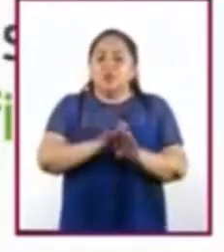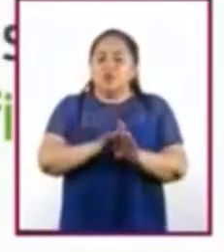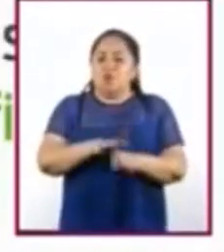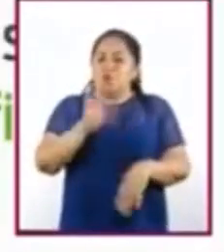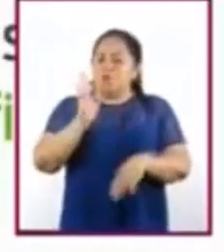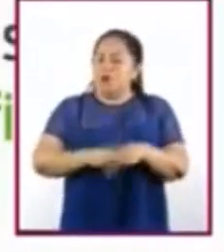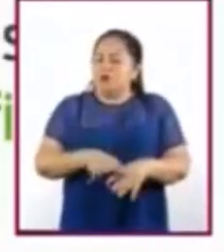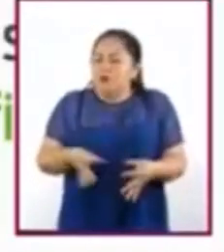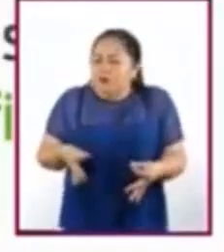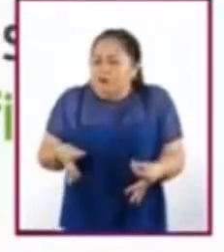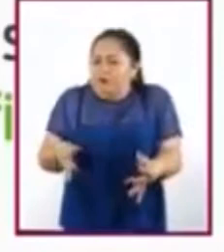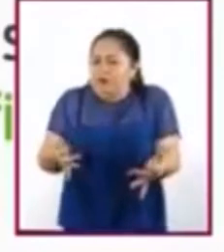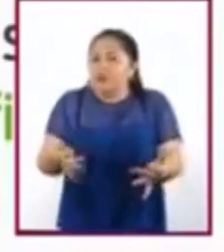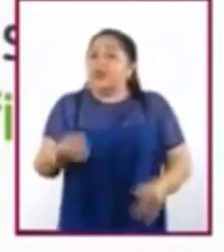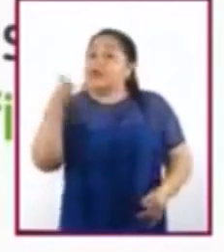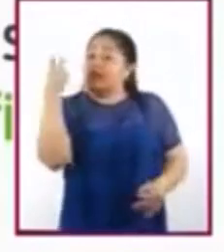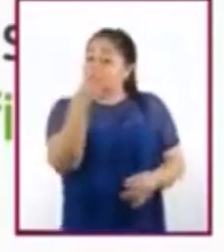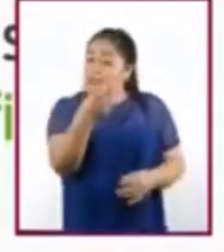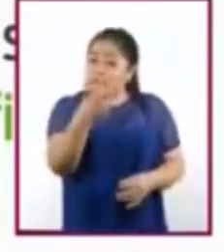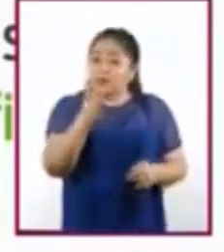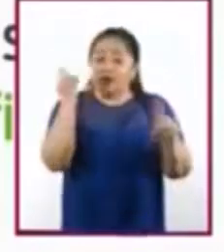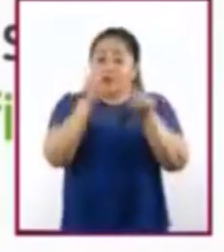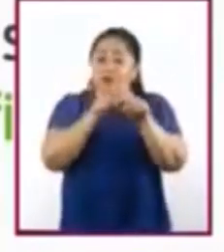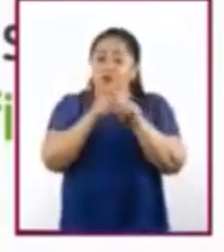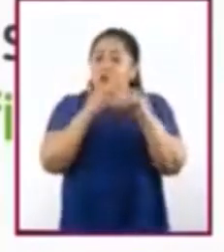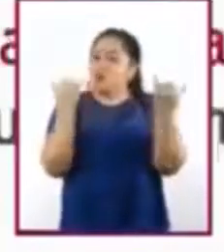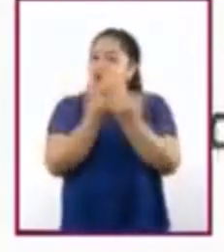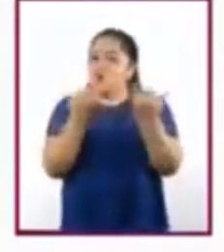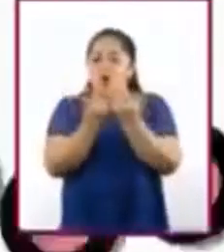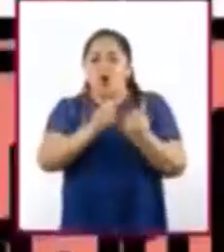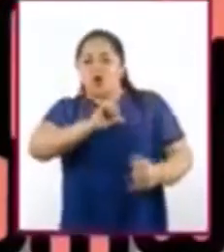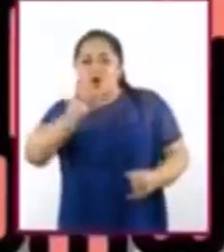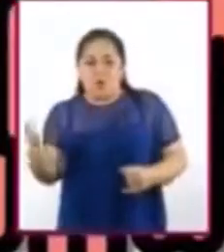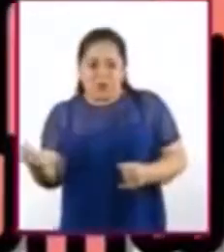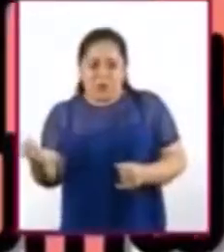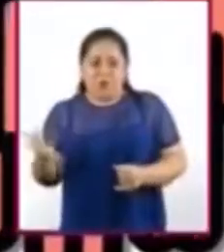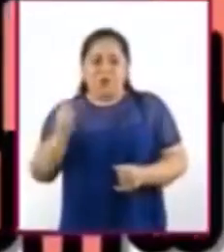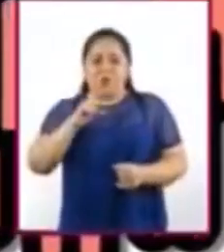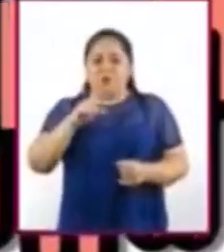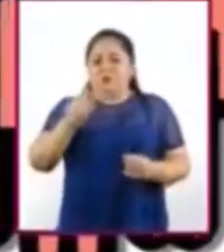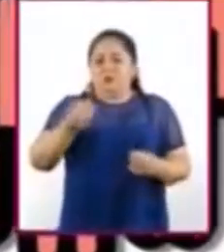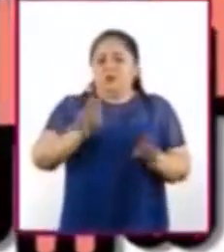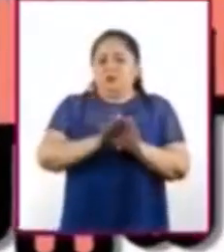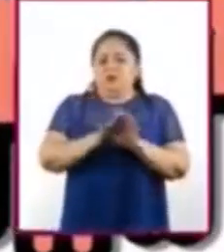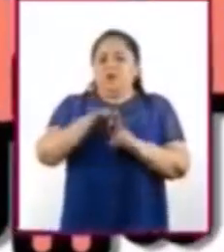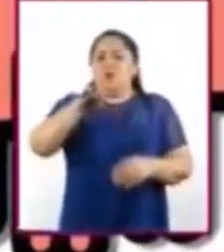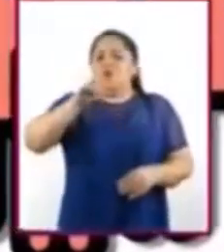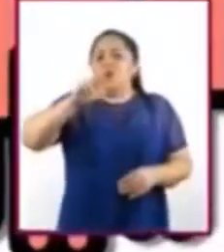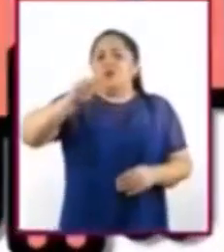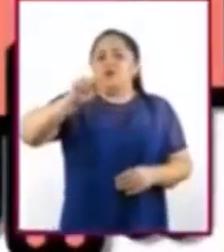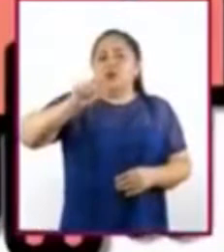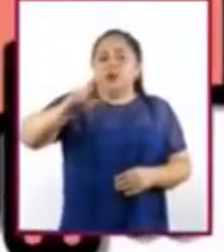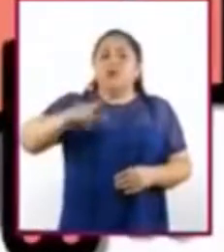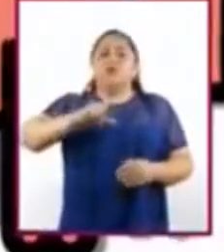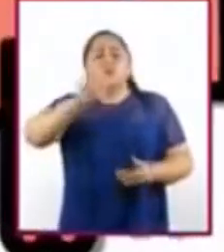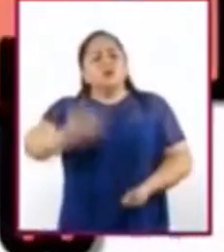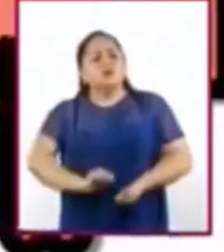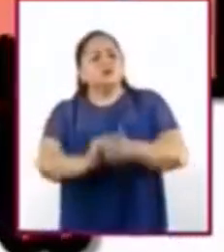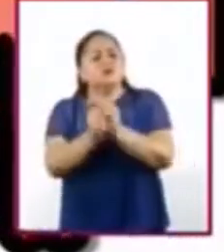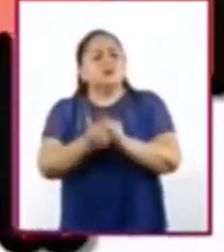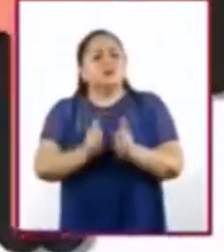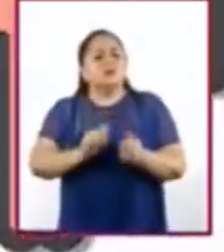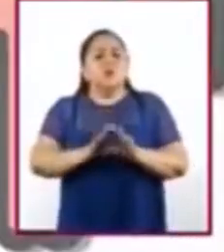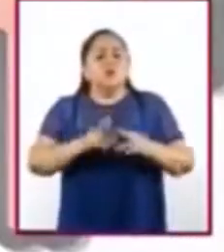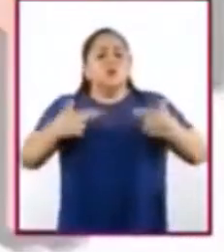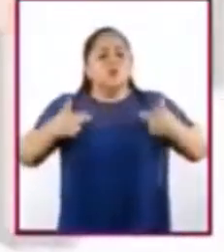más filosa. Así, la caricatura iguala a los poderosos con el resto de los mortales, los convierte en seres humanos